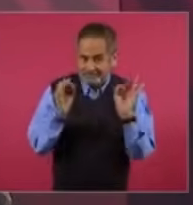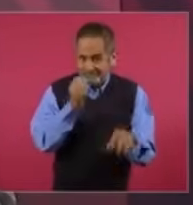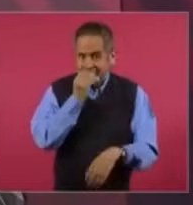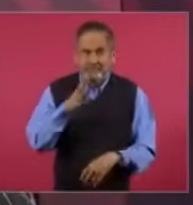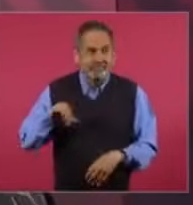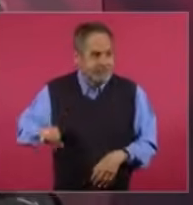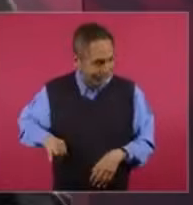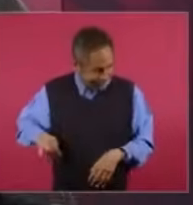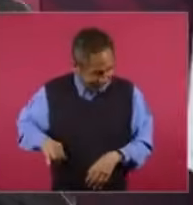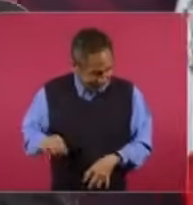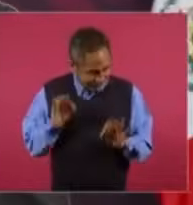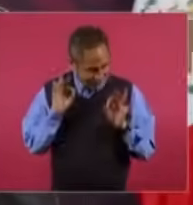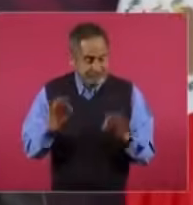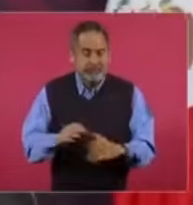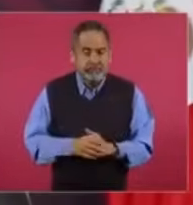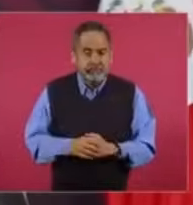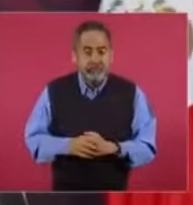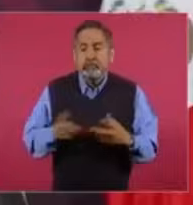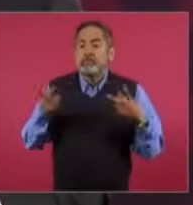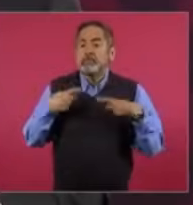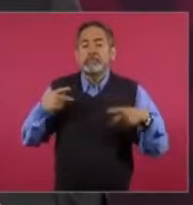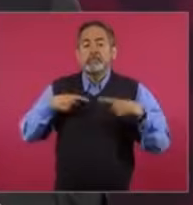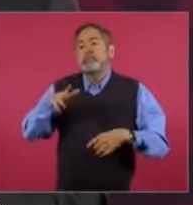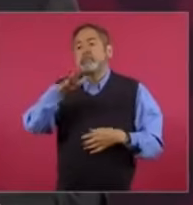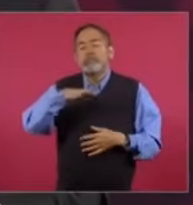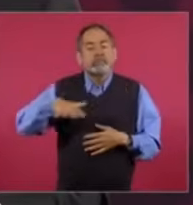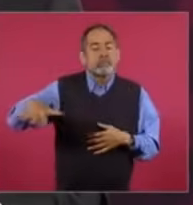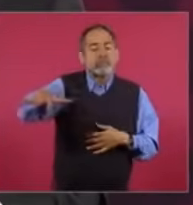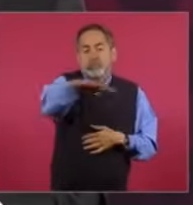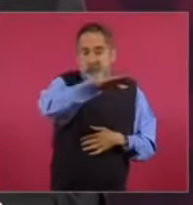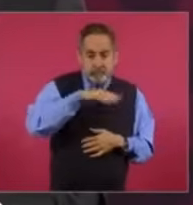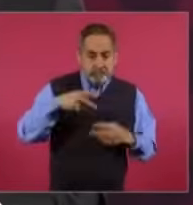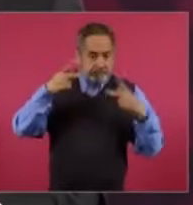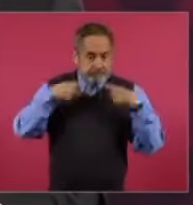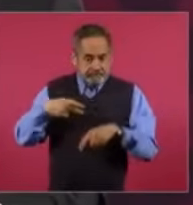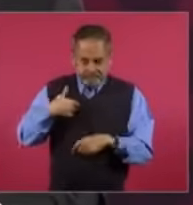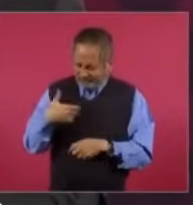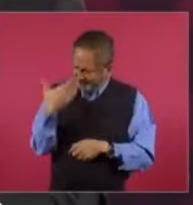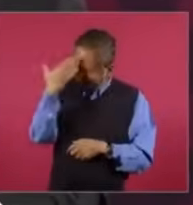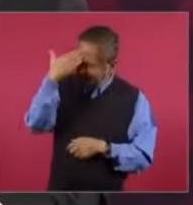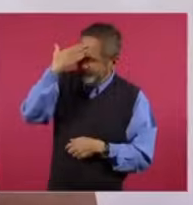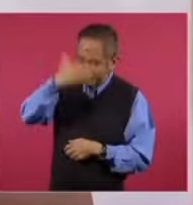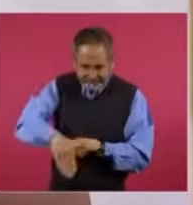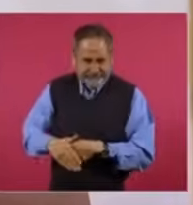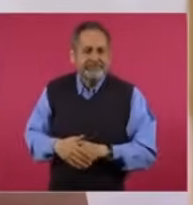la gente está muy